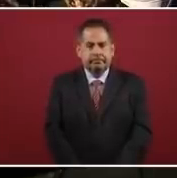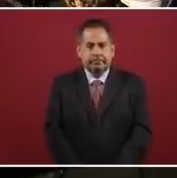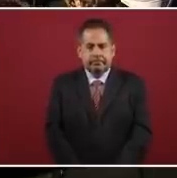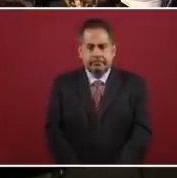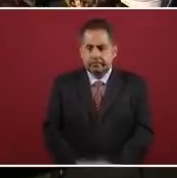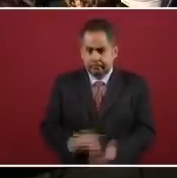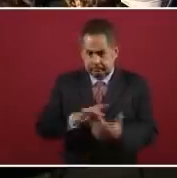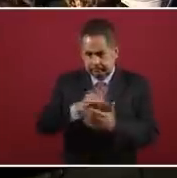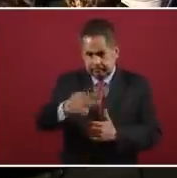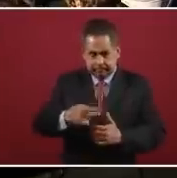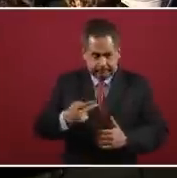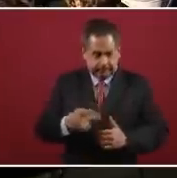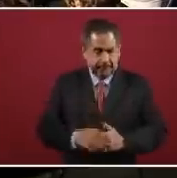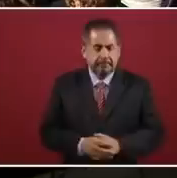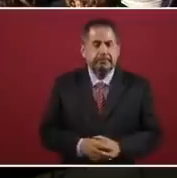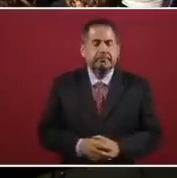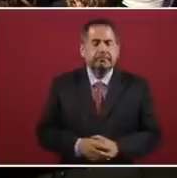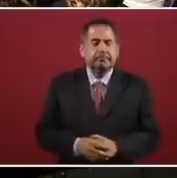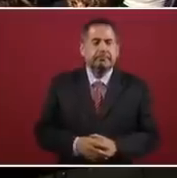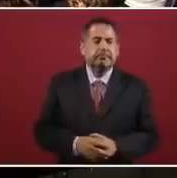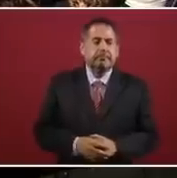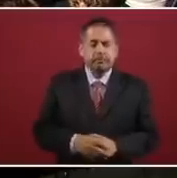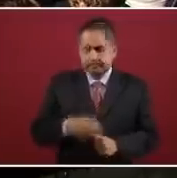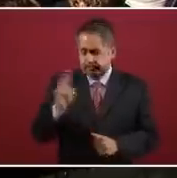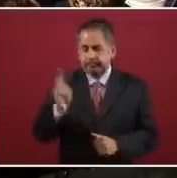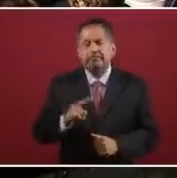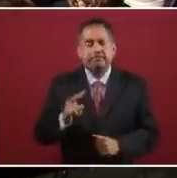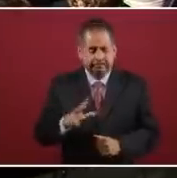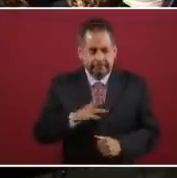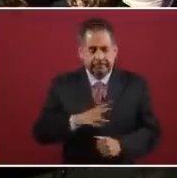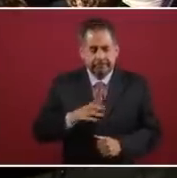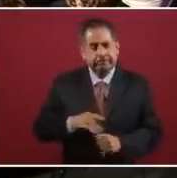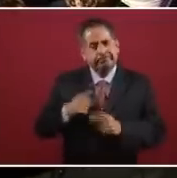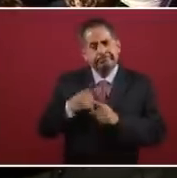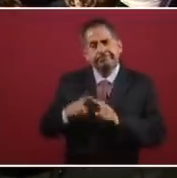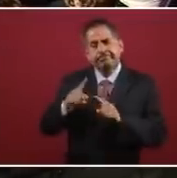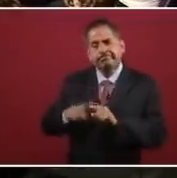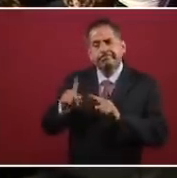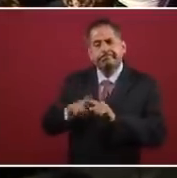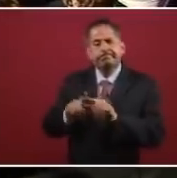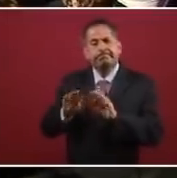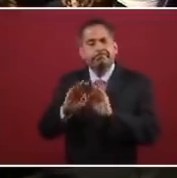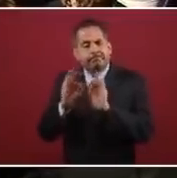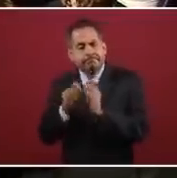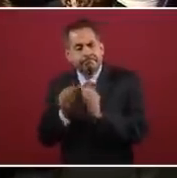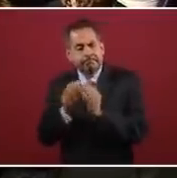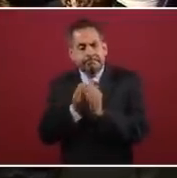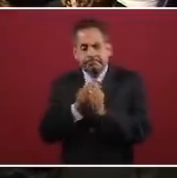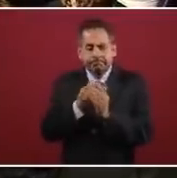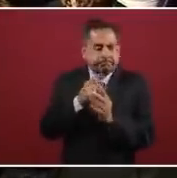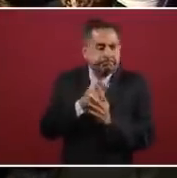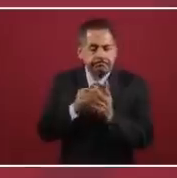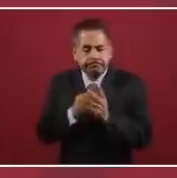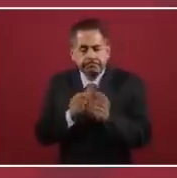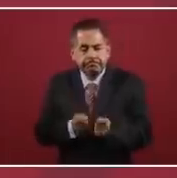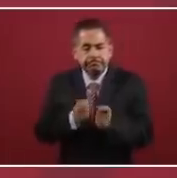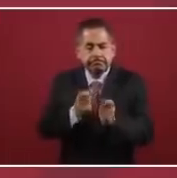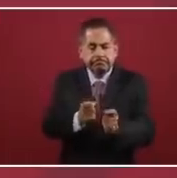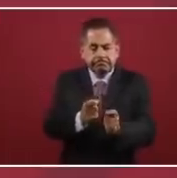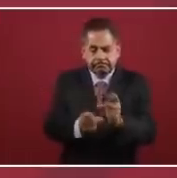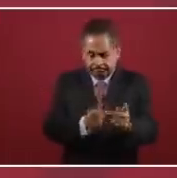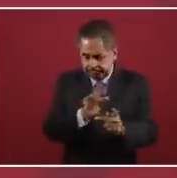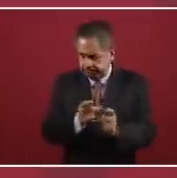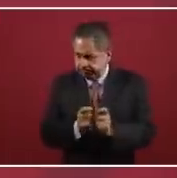Gracias por la pregunta. Efectivamente, hay varios modelos para el otorgamiento de créditos